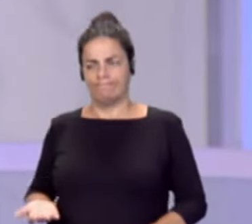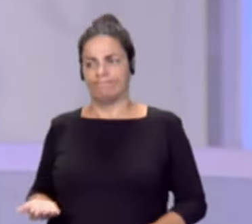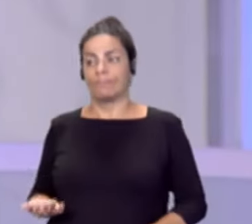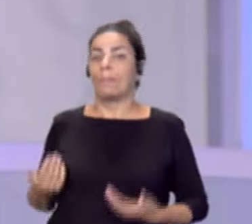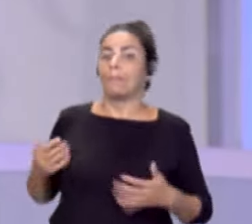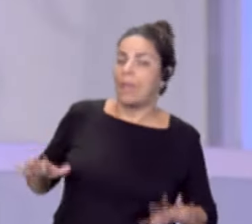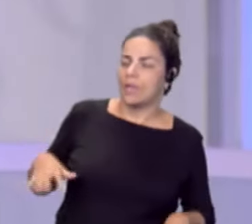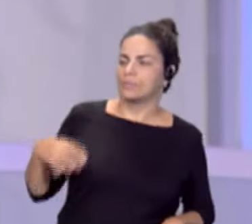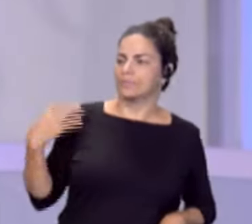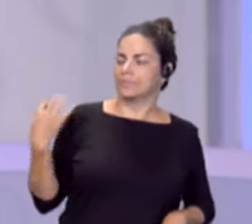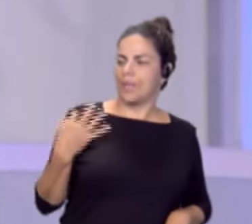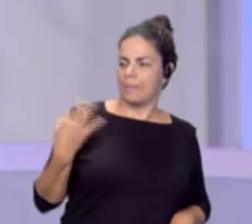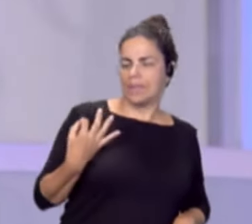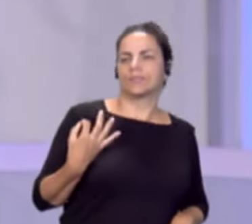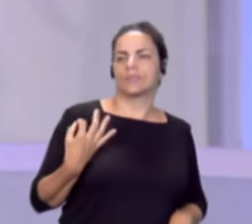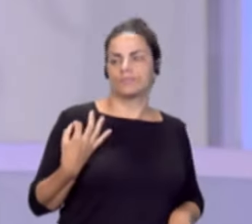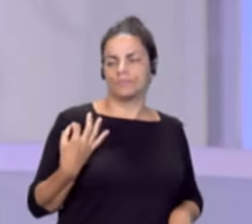interés por parte